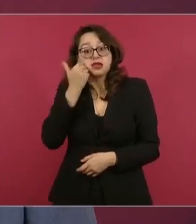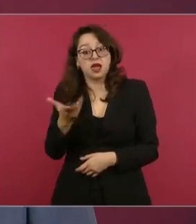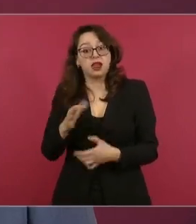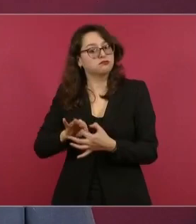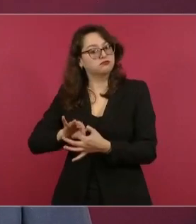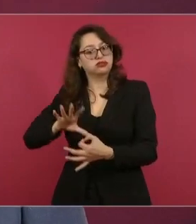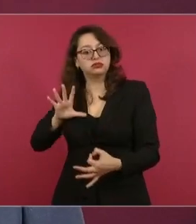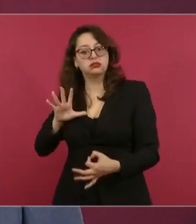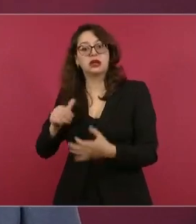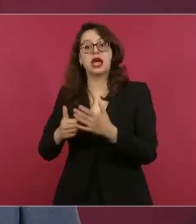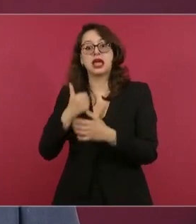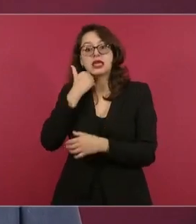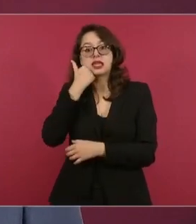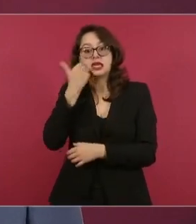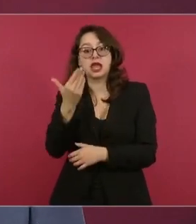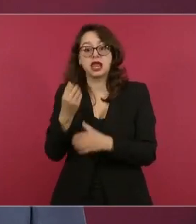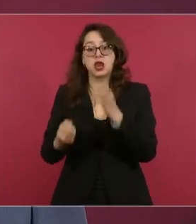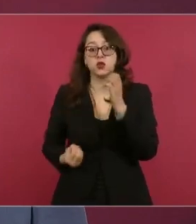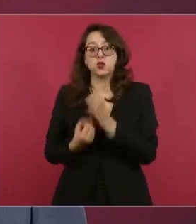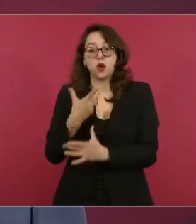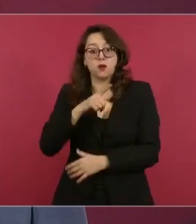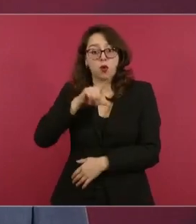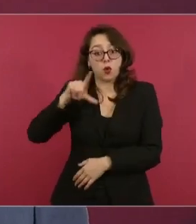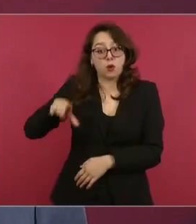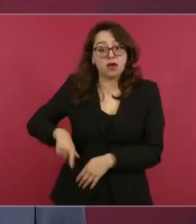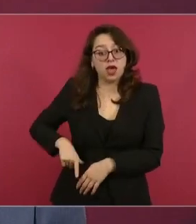con Pedro Sánchez